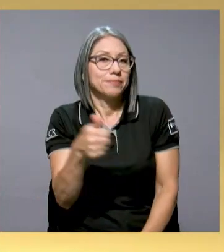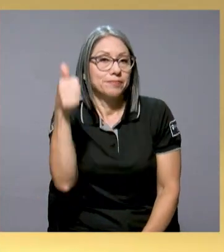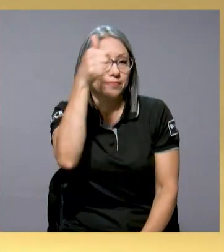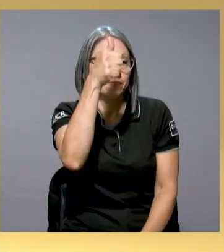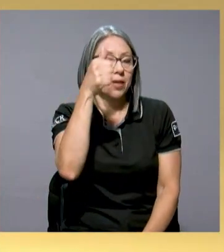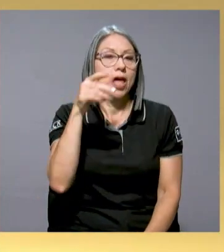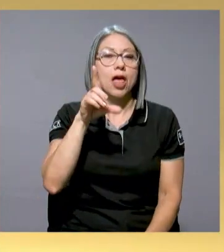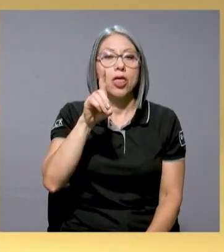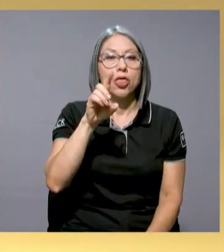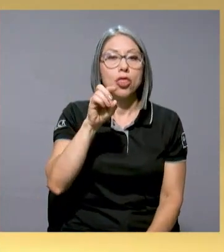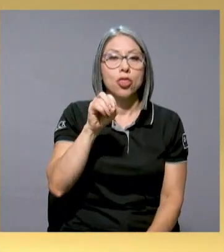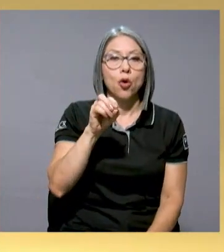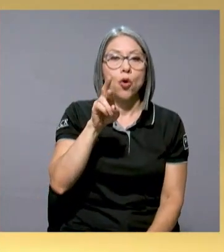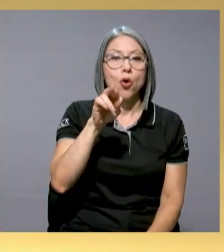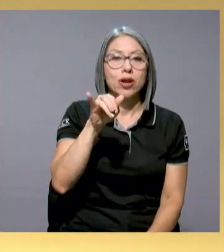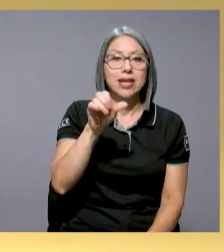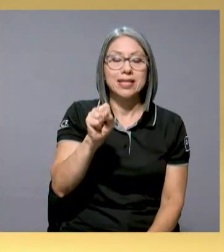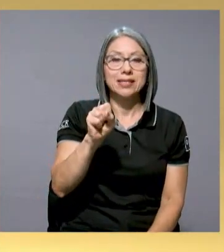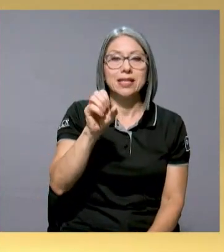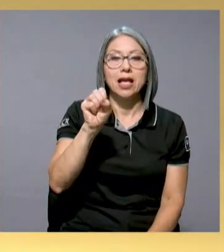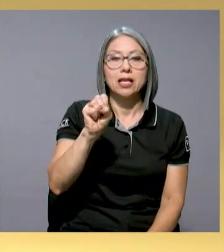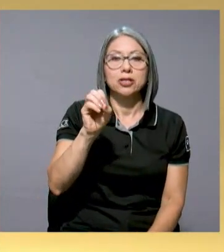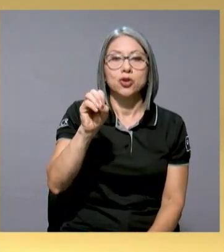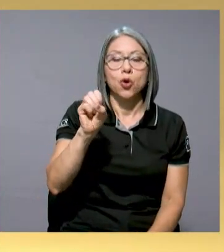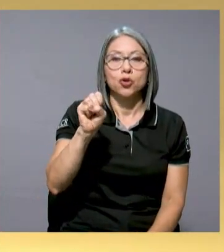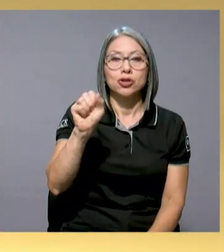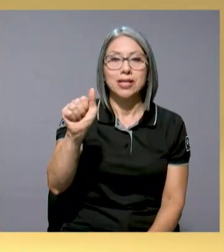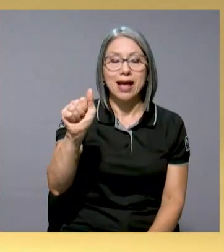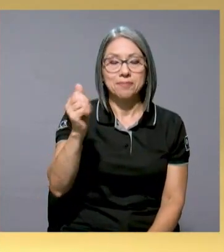doña Doris Sosa, que